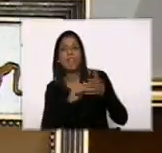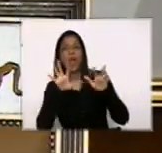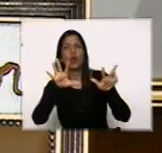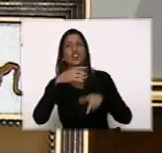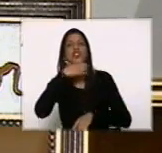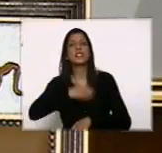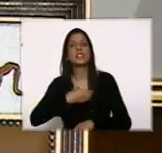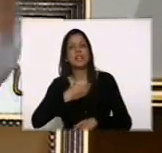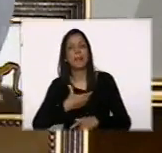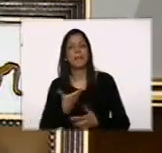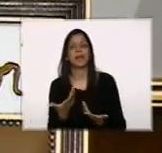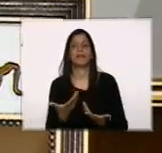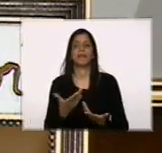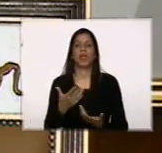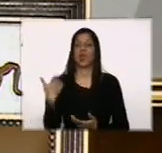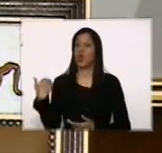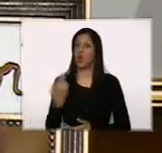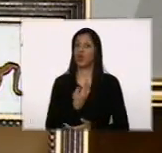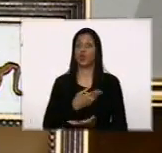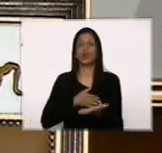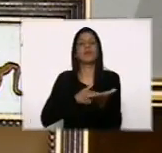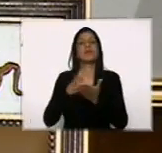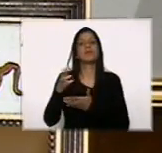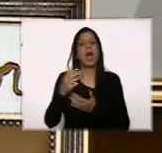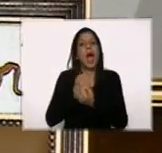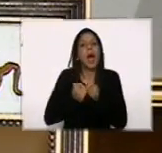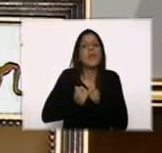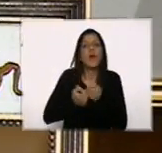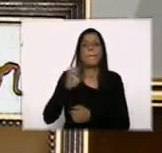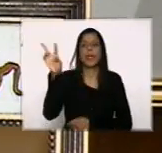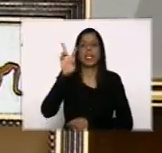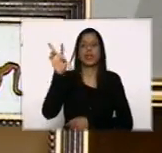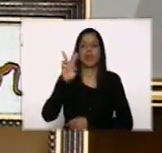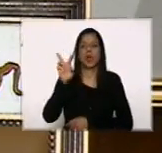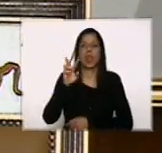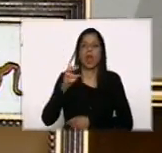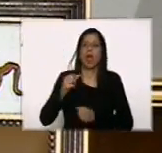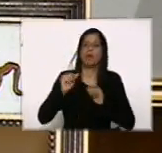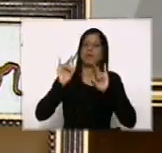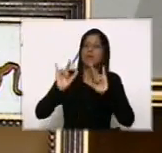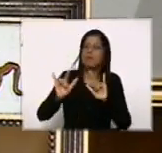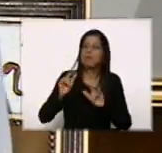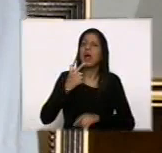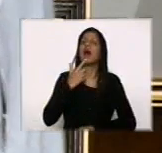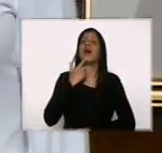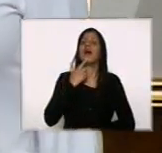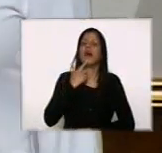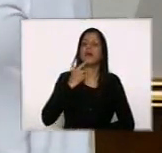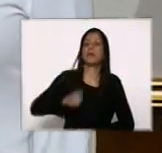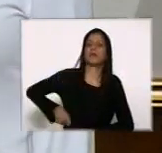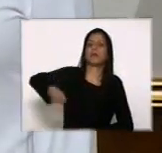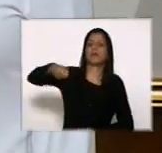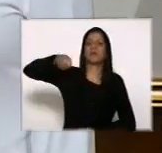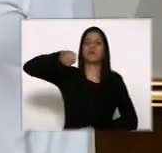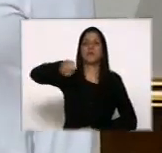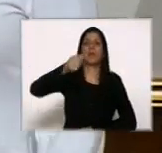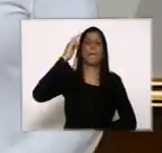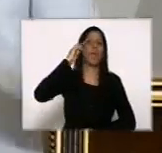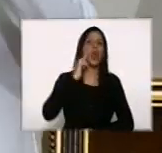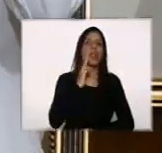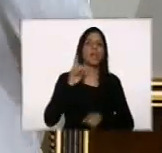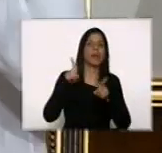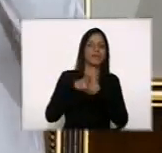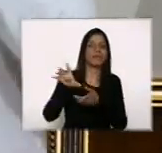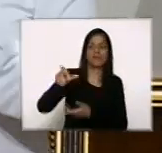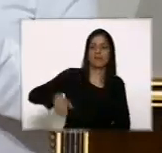diciembre. Con lealtad y con amor por Venezuela, saquemos entonces la espada de nuestro libertador y vayamos